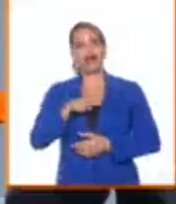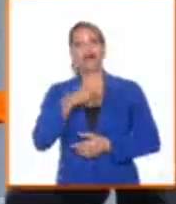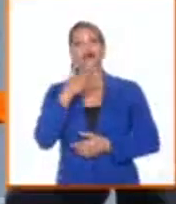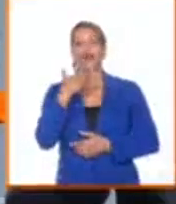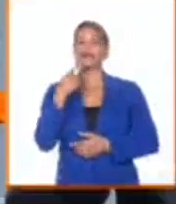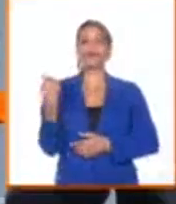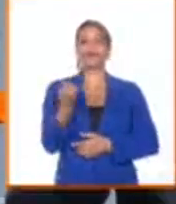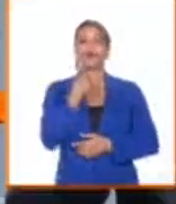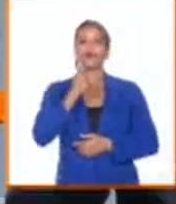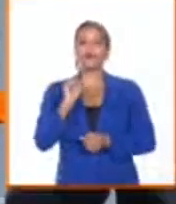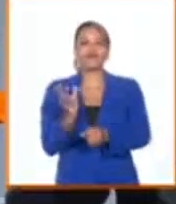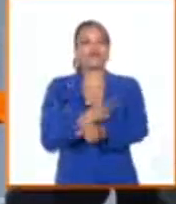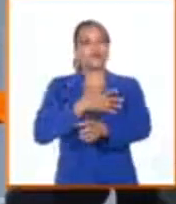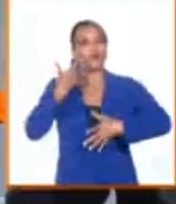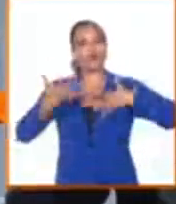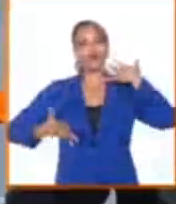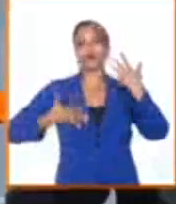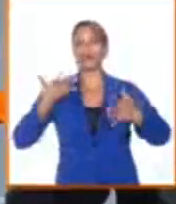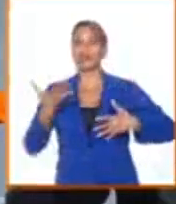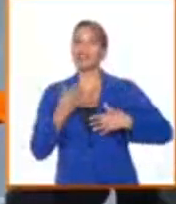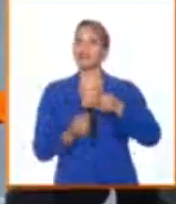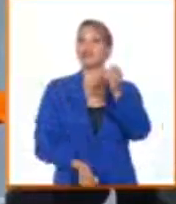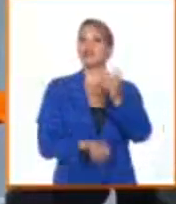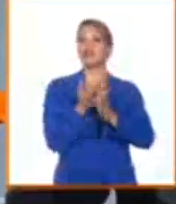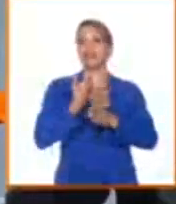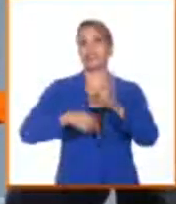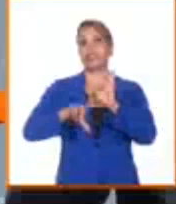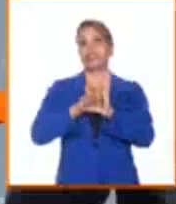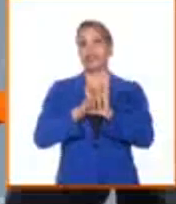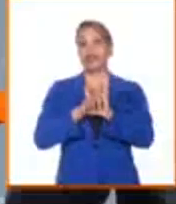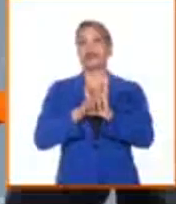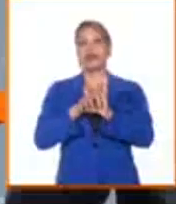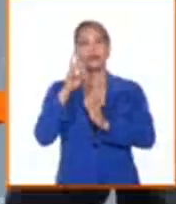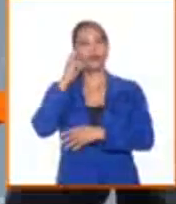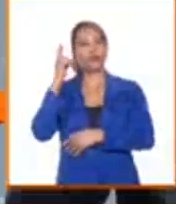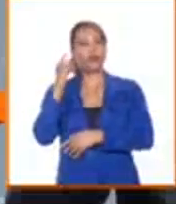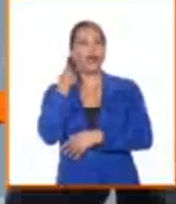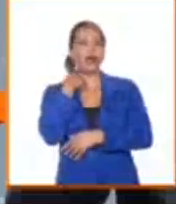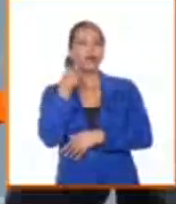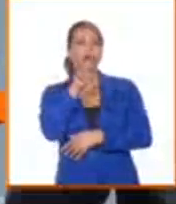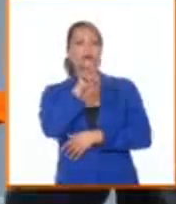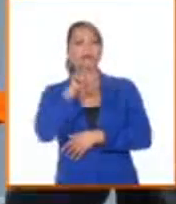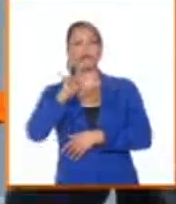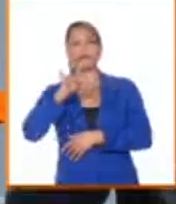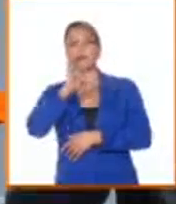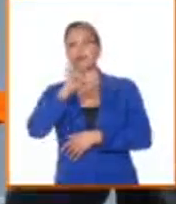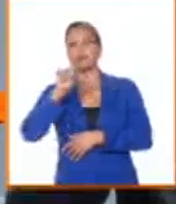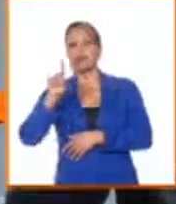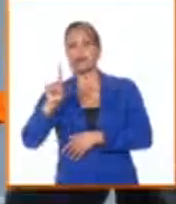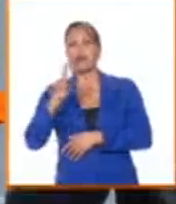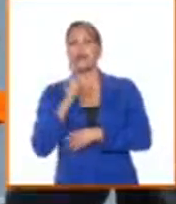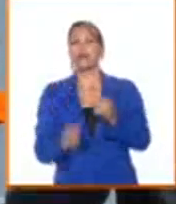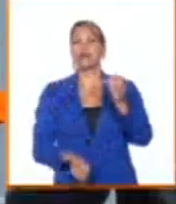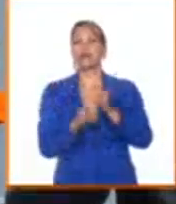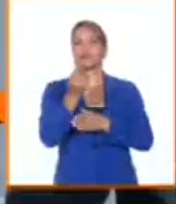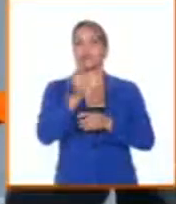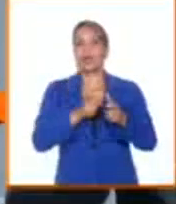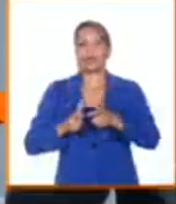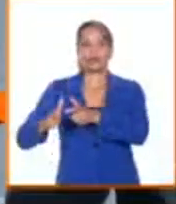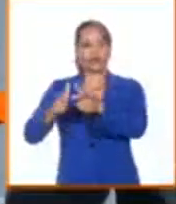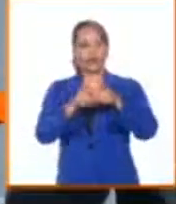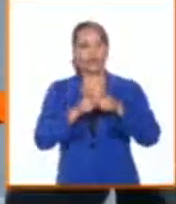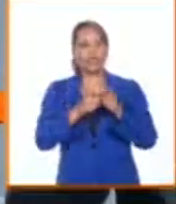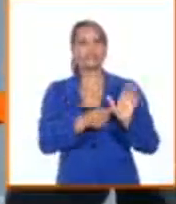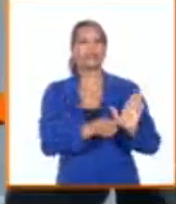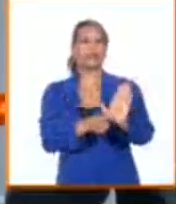y de felicidad, porque ya desde el año 91, cuando se creó la asociación, se presentó por la organización